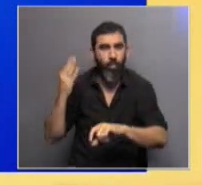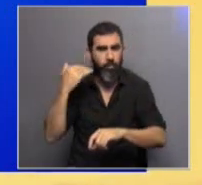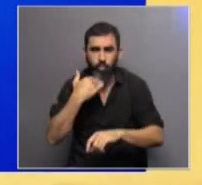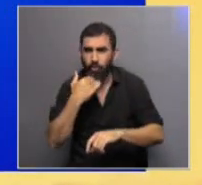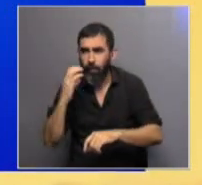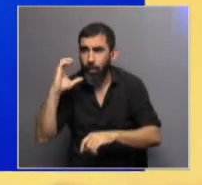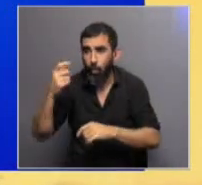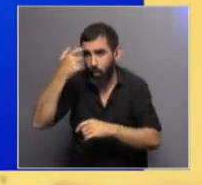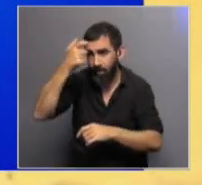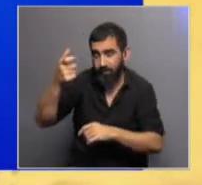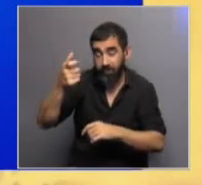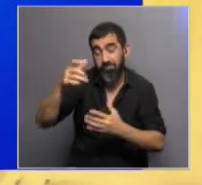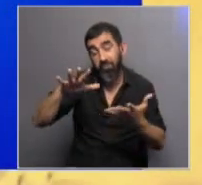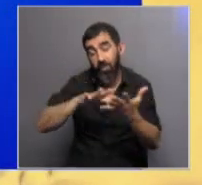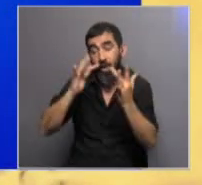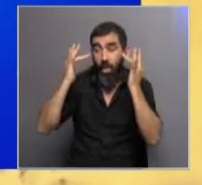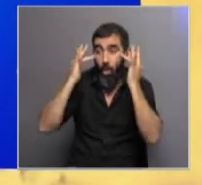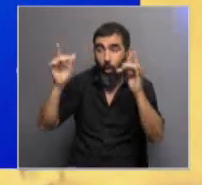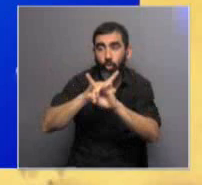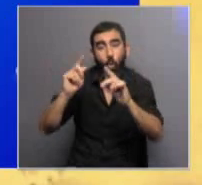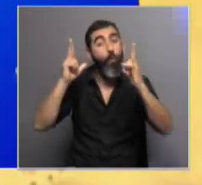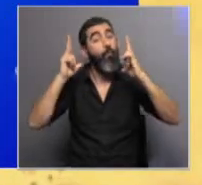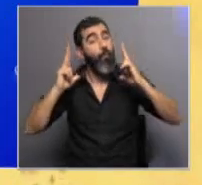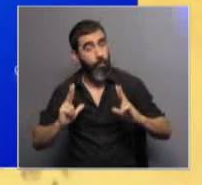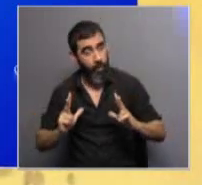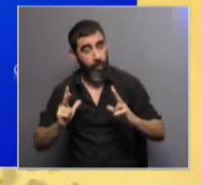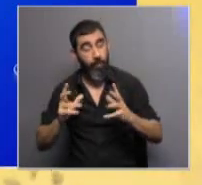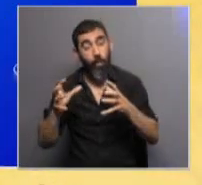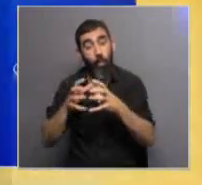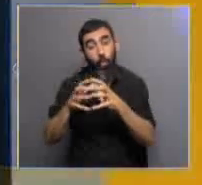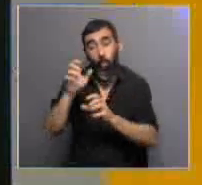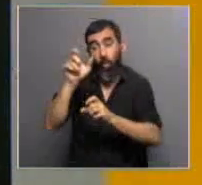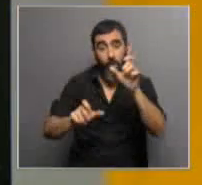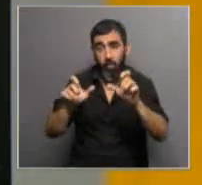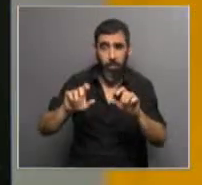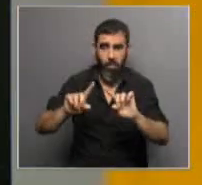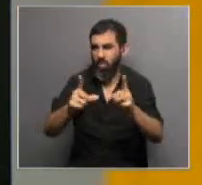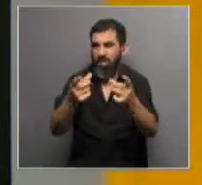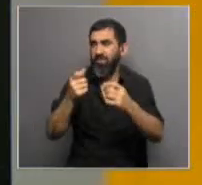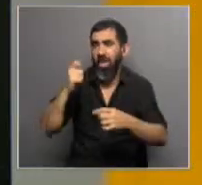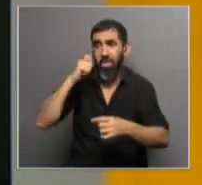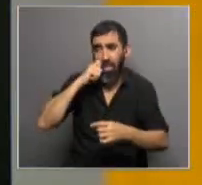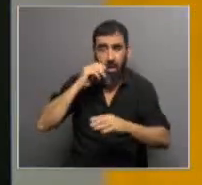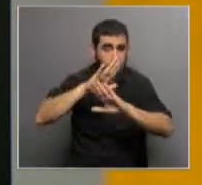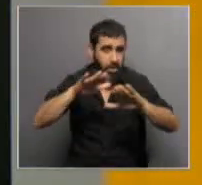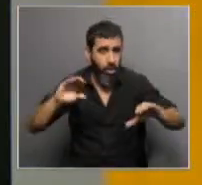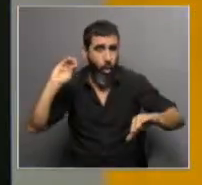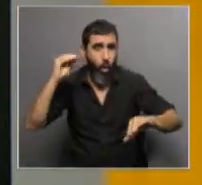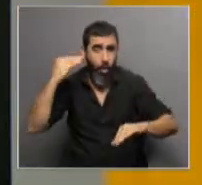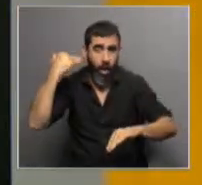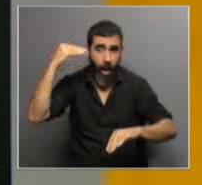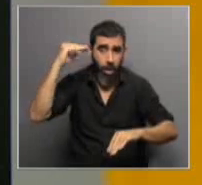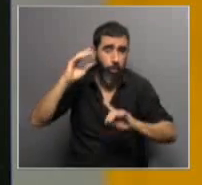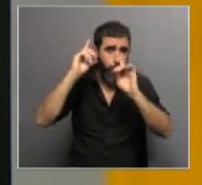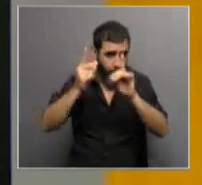a ver es un escenario de educación no formal integrado por un grupo de personas que no tienen por qué tener una edad pueden ser niños jóvenes e incluso